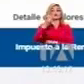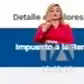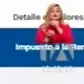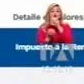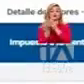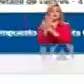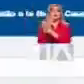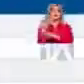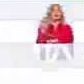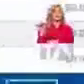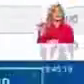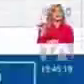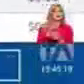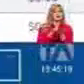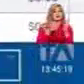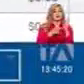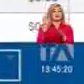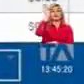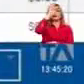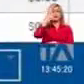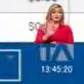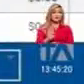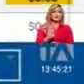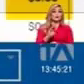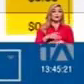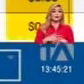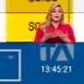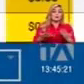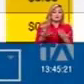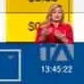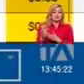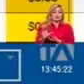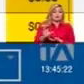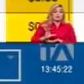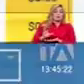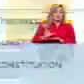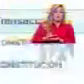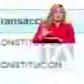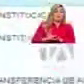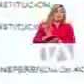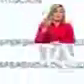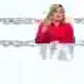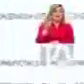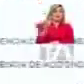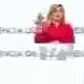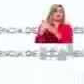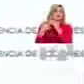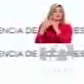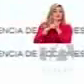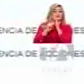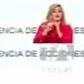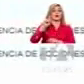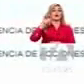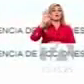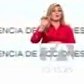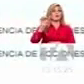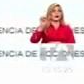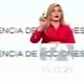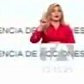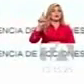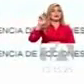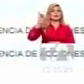esta compañía jamás ha pagado impuestos, pues no registra ingresos. Como antiguo accionista consta Carlos Ferrín